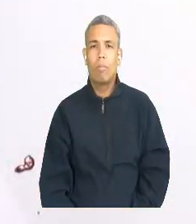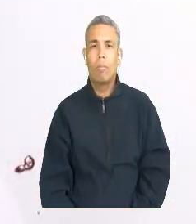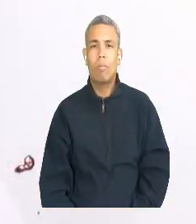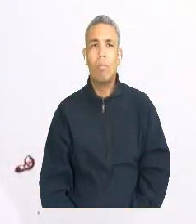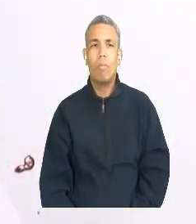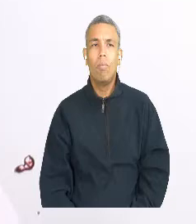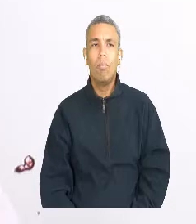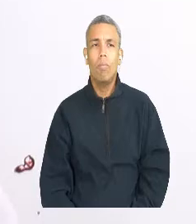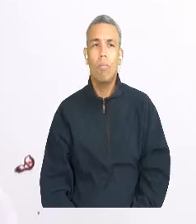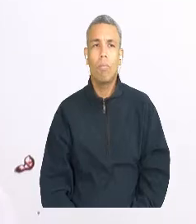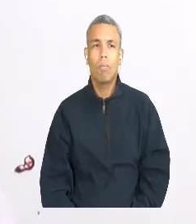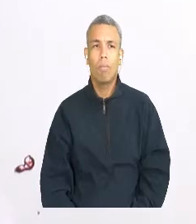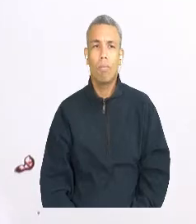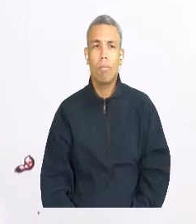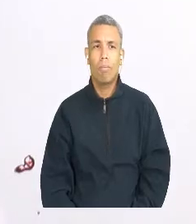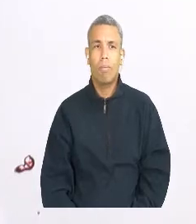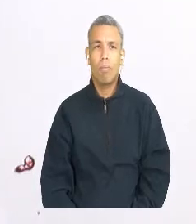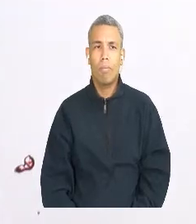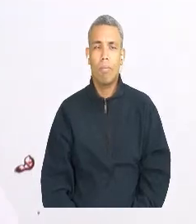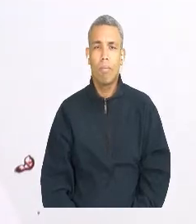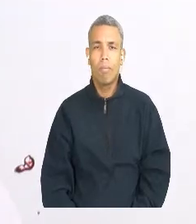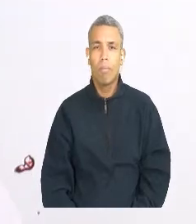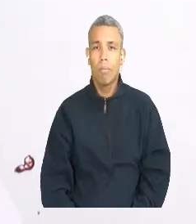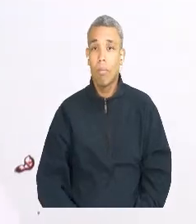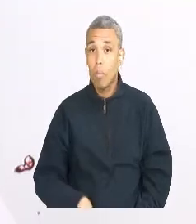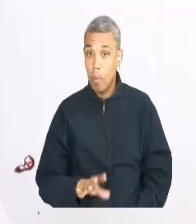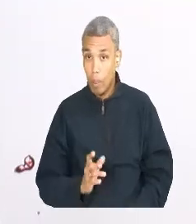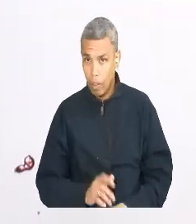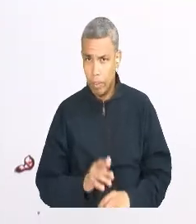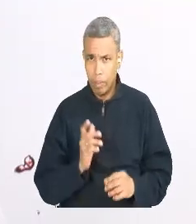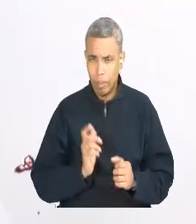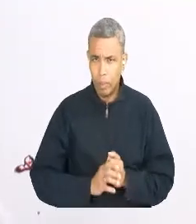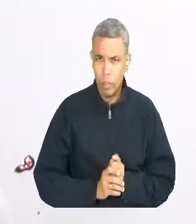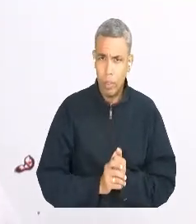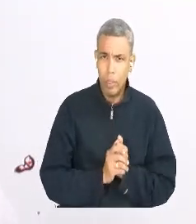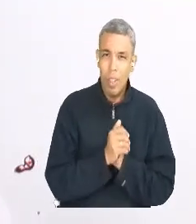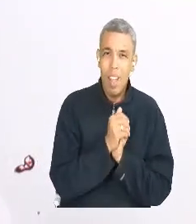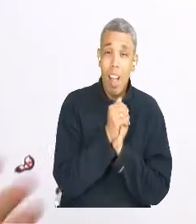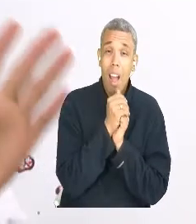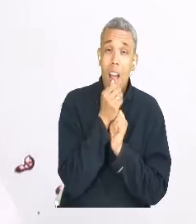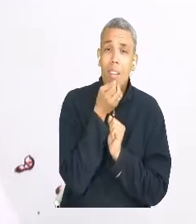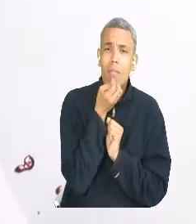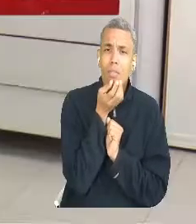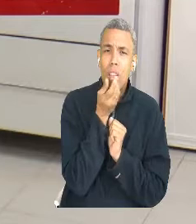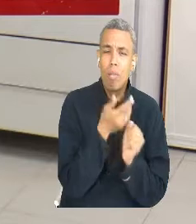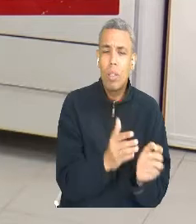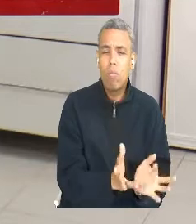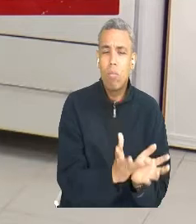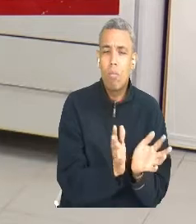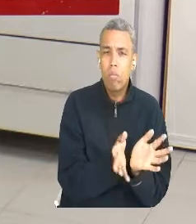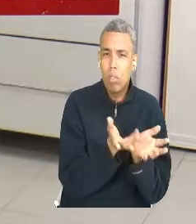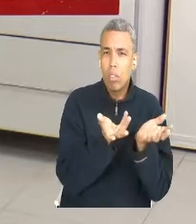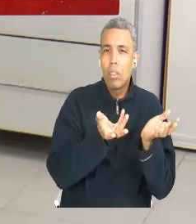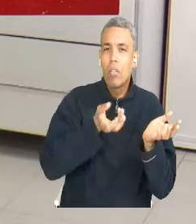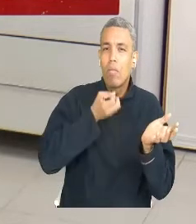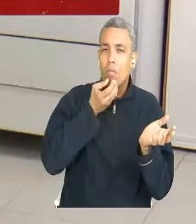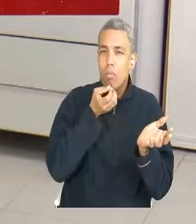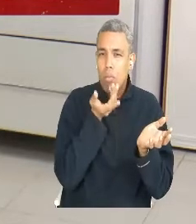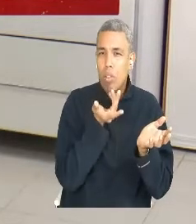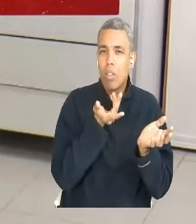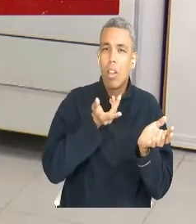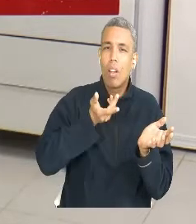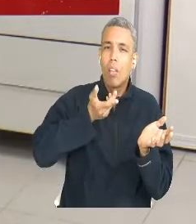De frutas con helado, caramba, qué cosa más rica y más deliciosa. Ya ustedes vieron los ingredientes en pantalla, pero como siempre nosotros los retocamos